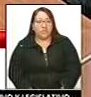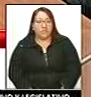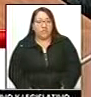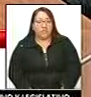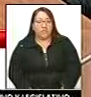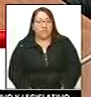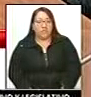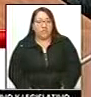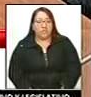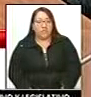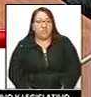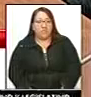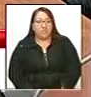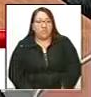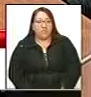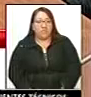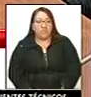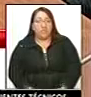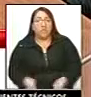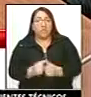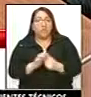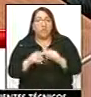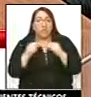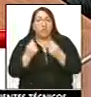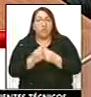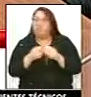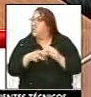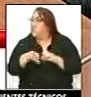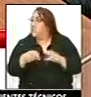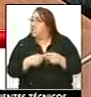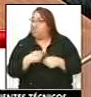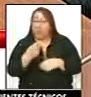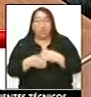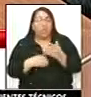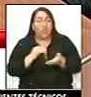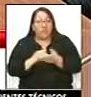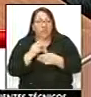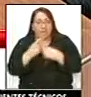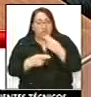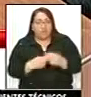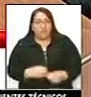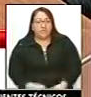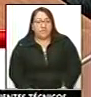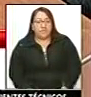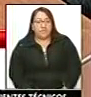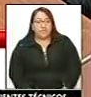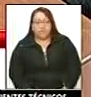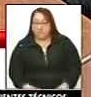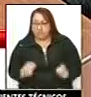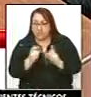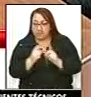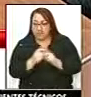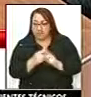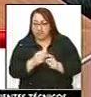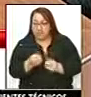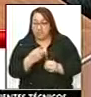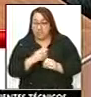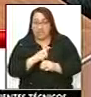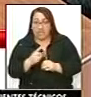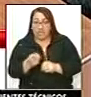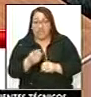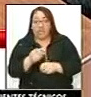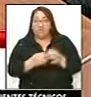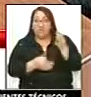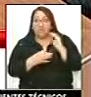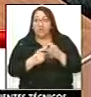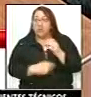con lo que se encuentra regulado en la norma sectorial, ¿no? Y finalmente, vuelvo a repetir, ¿no? La frase que con la que inicié esta exposición